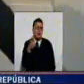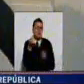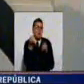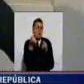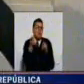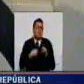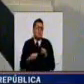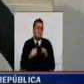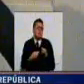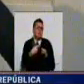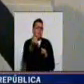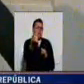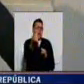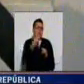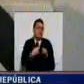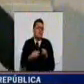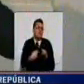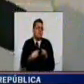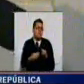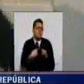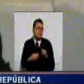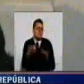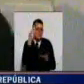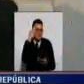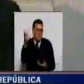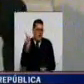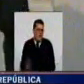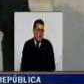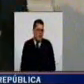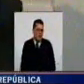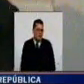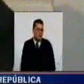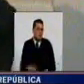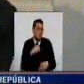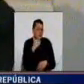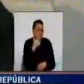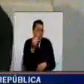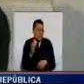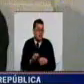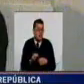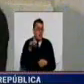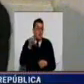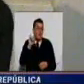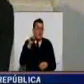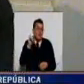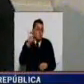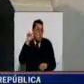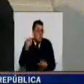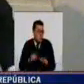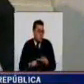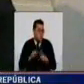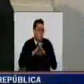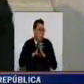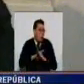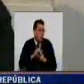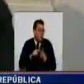chequera, así sea por, ¿cómo se diría eso?, por fiducia, por encargo, por póliza, ¿por qué?,